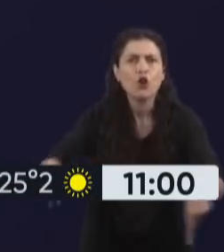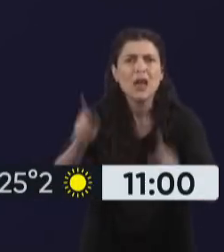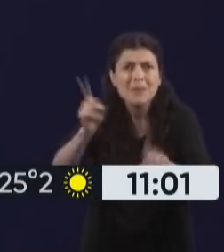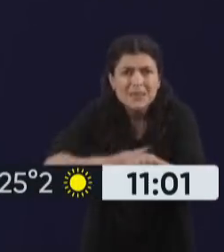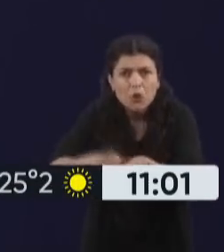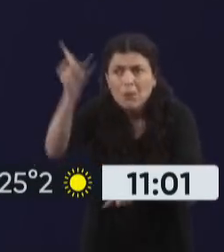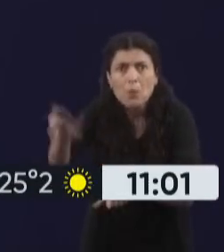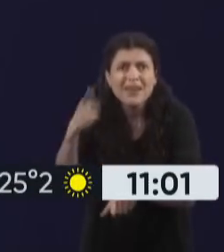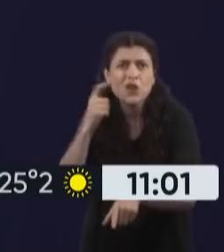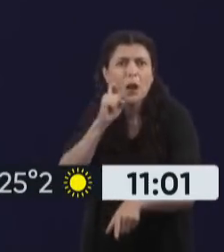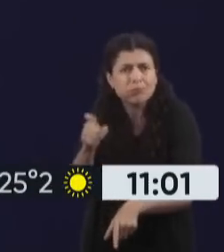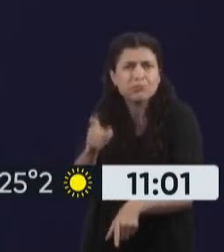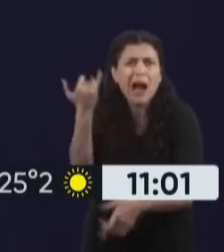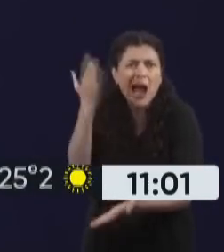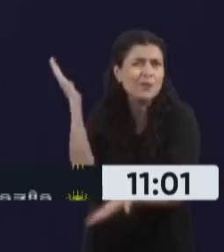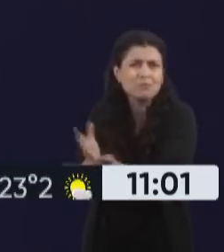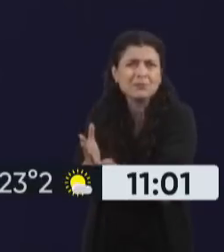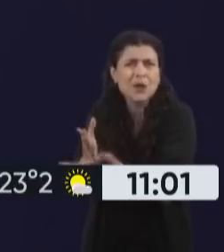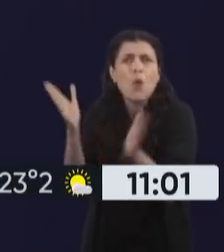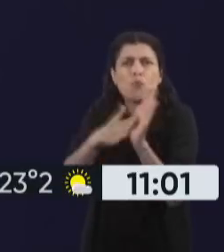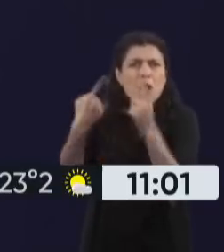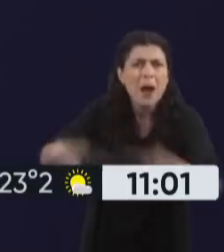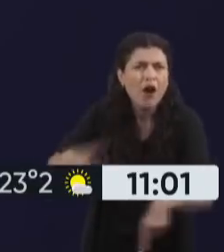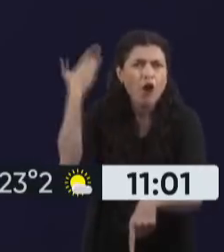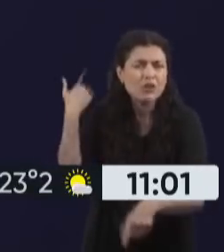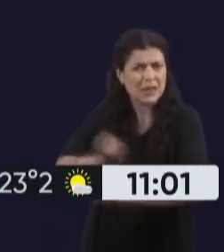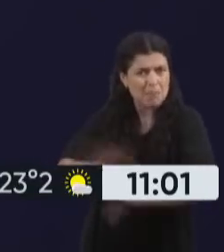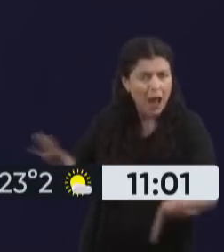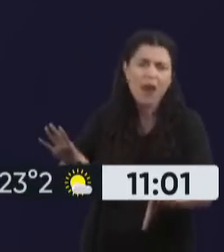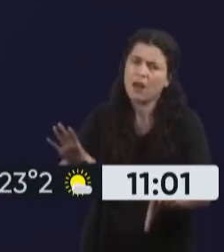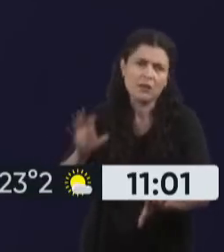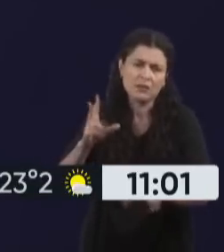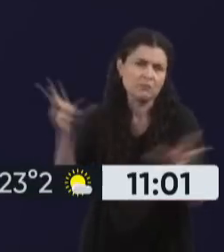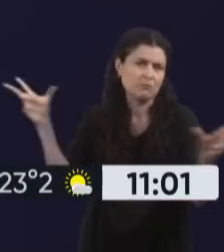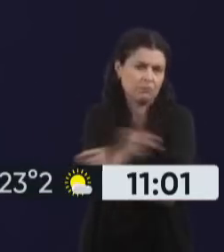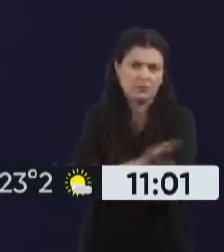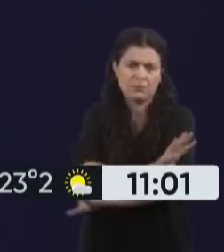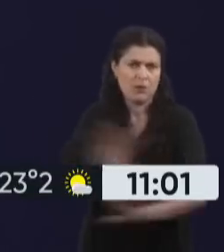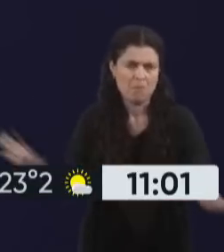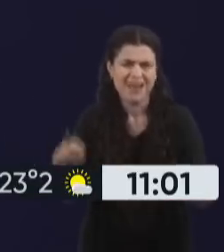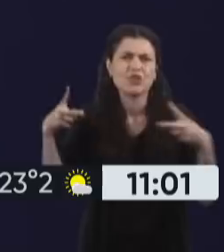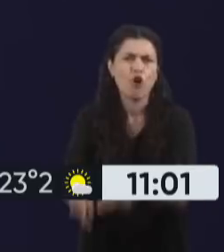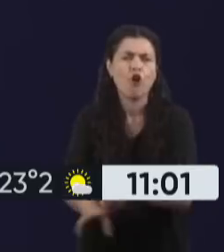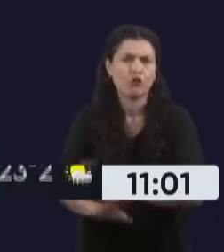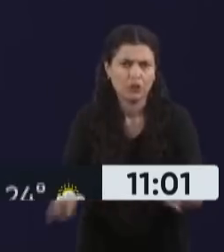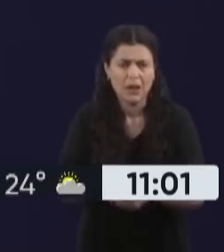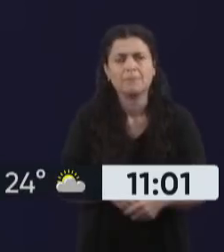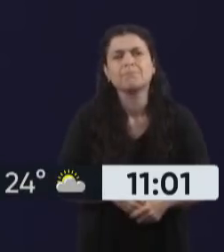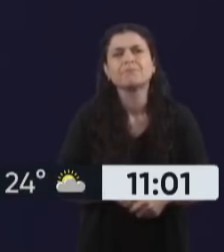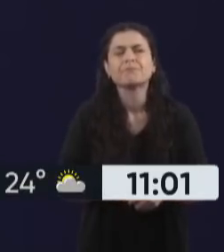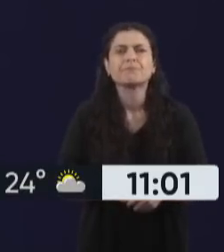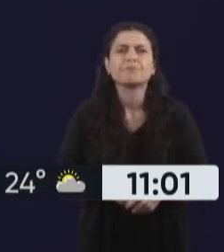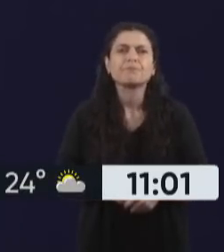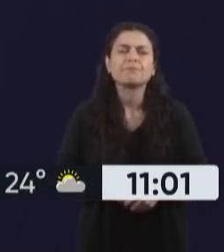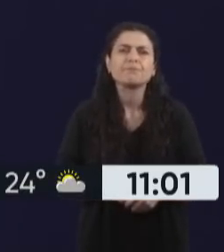condenada por corrupción y que haya mancillado el honor y la dignidad de los argentinos.